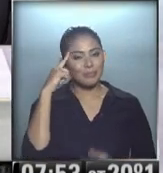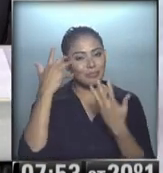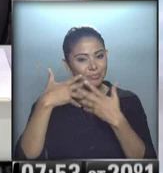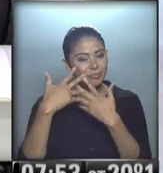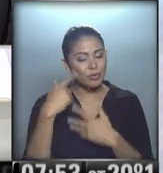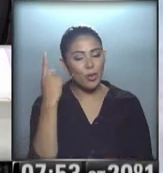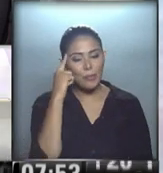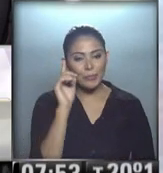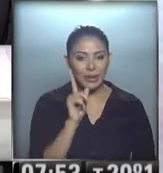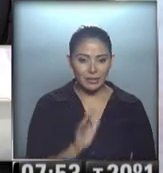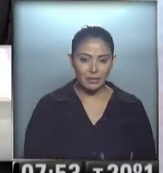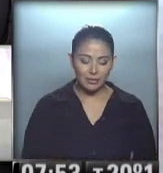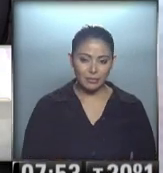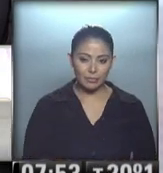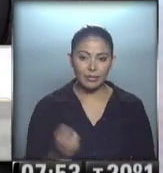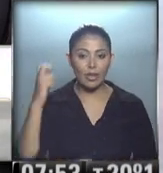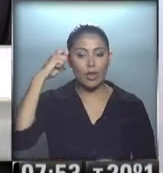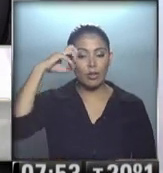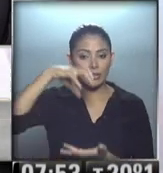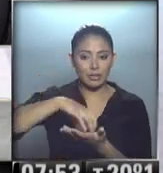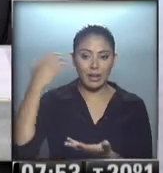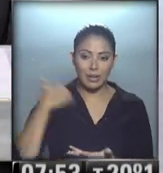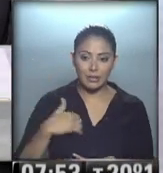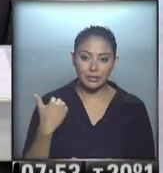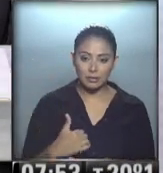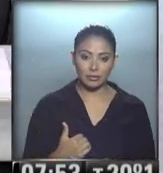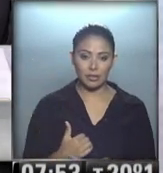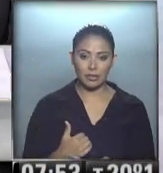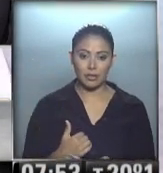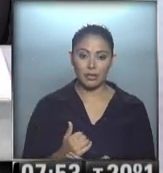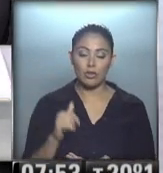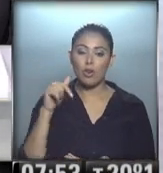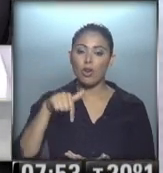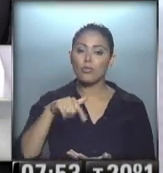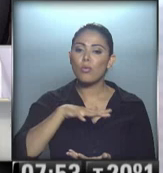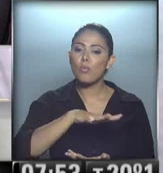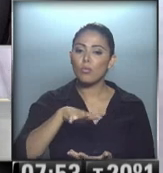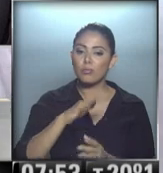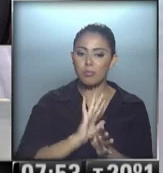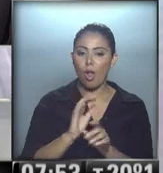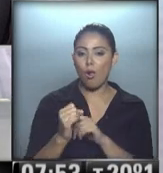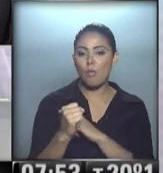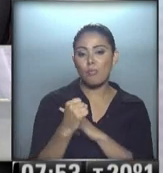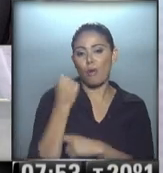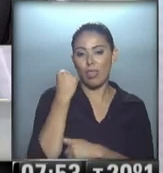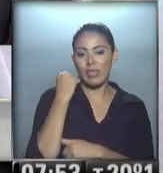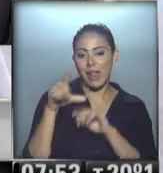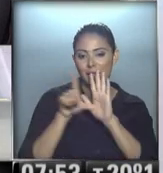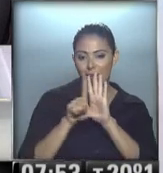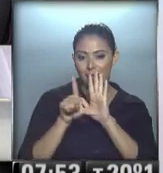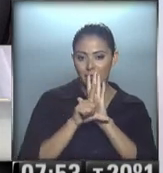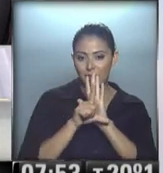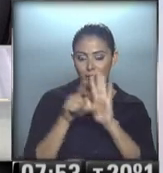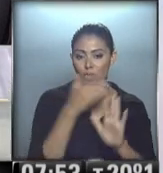Nos parece que el Parlamento argentino, además de ser el poder legislativo del